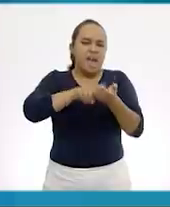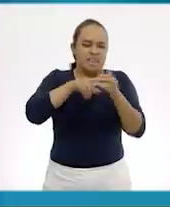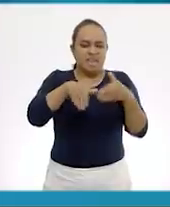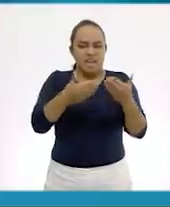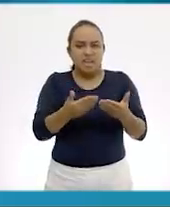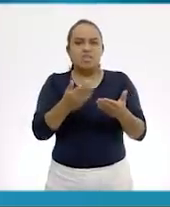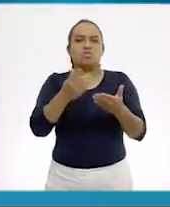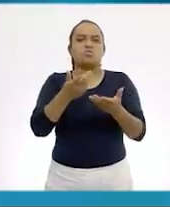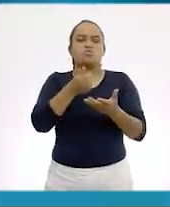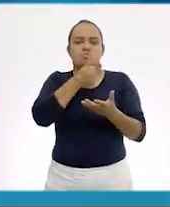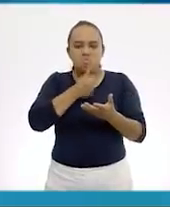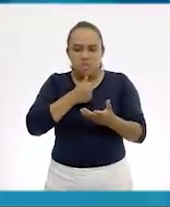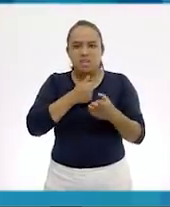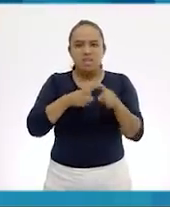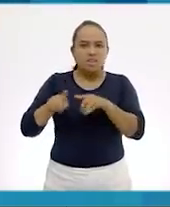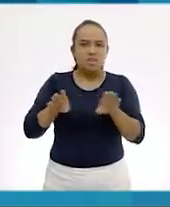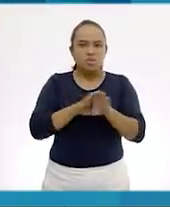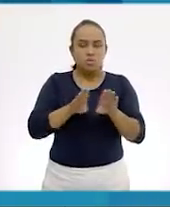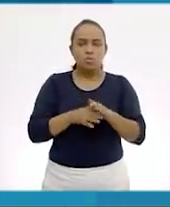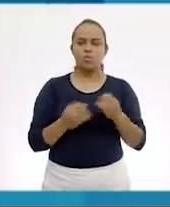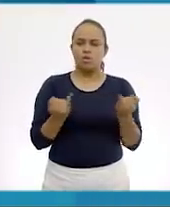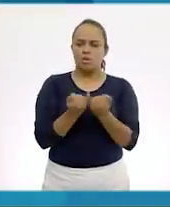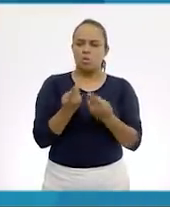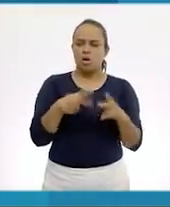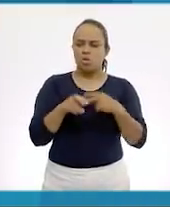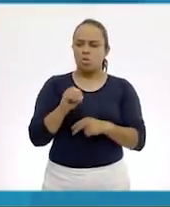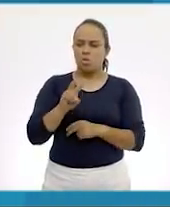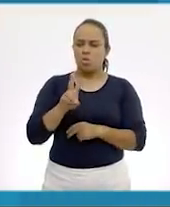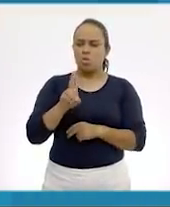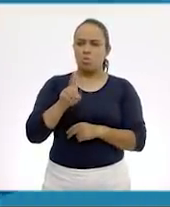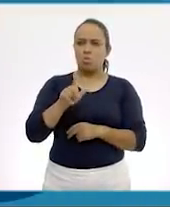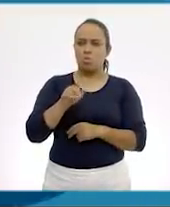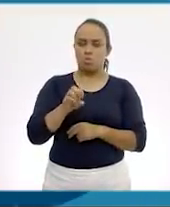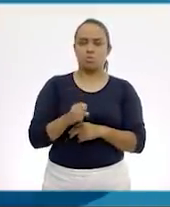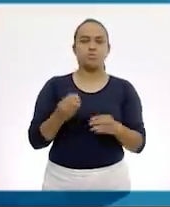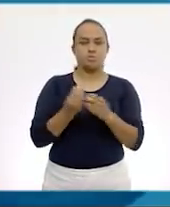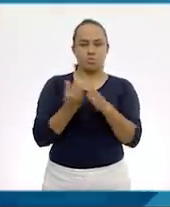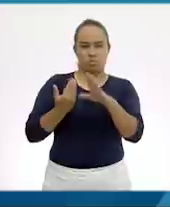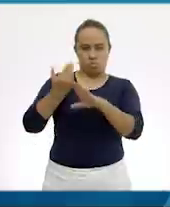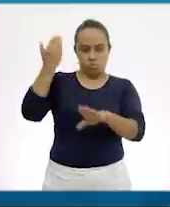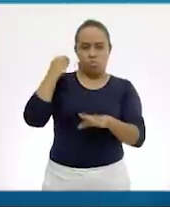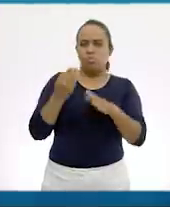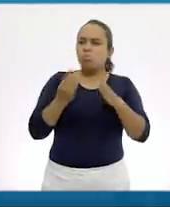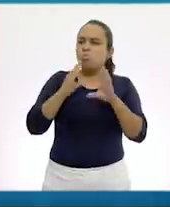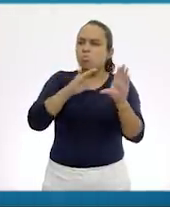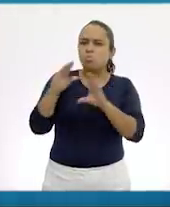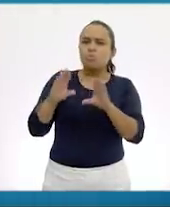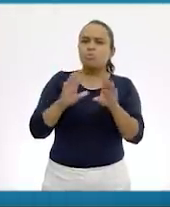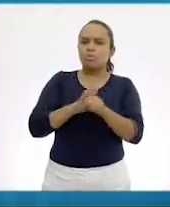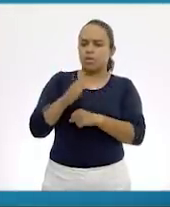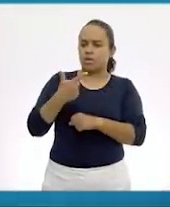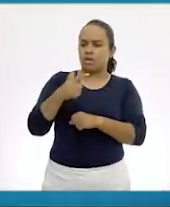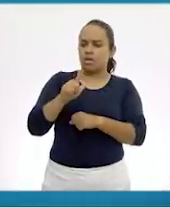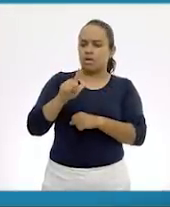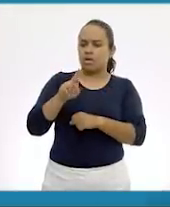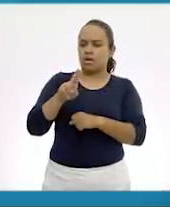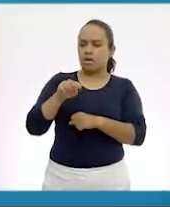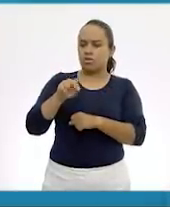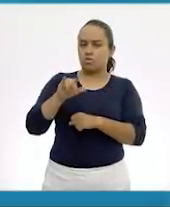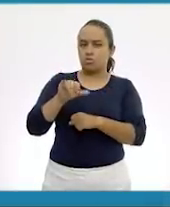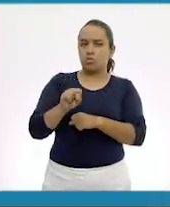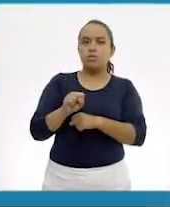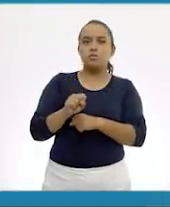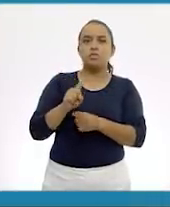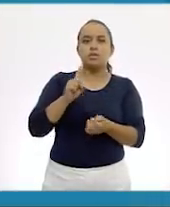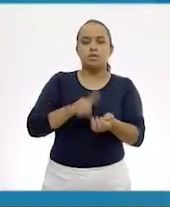externos, y la producción de óvulos. En la clase anterior hablamos sobre las glándulas endocrinas que